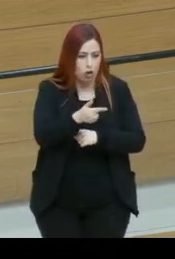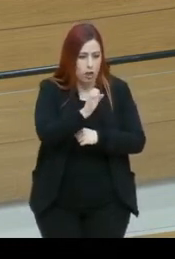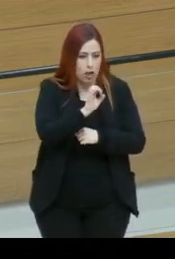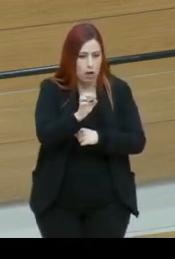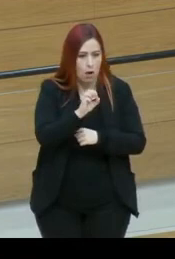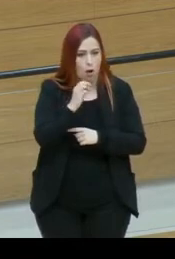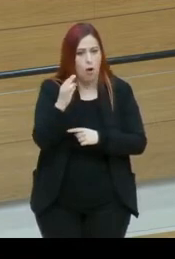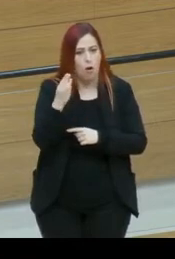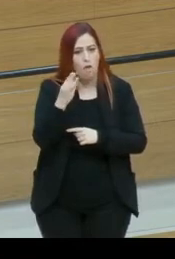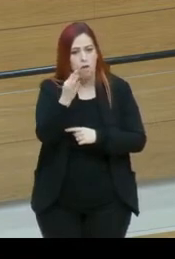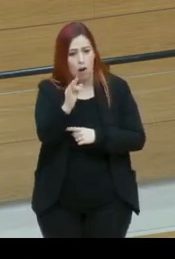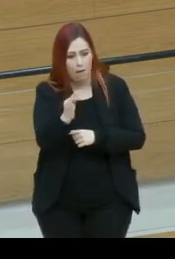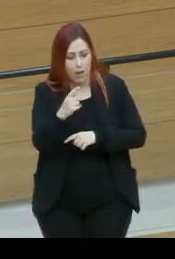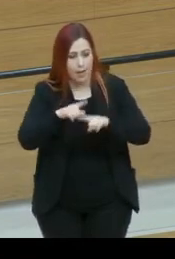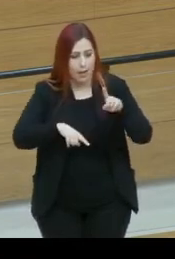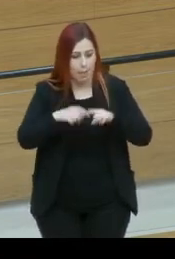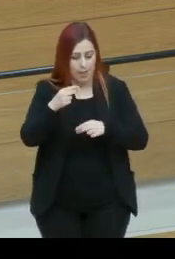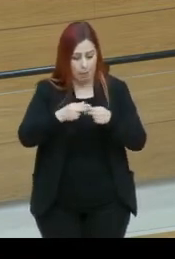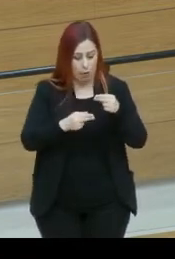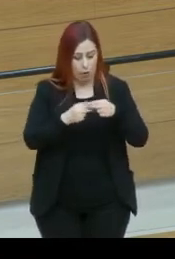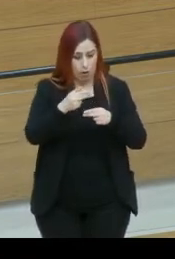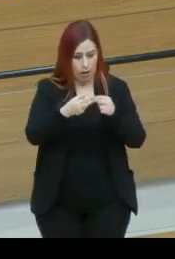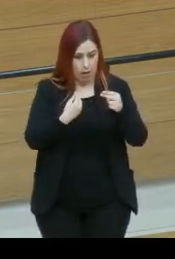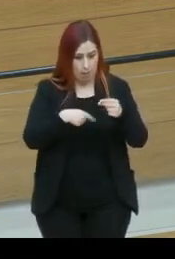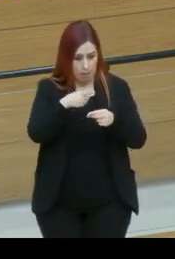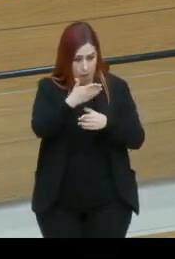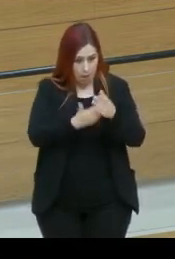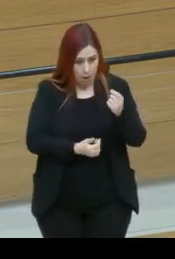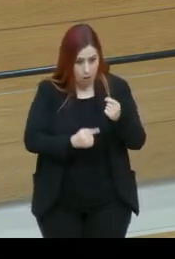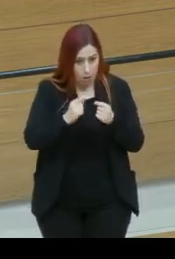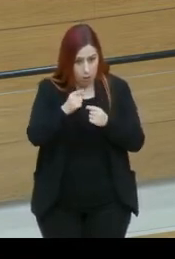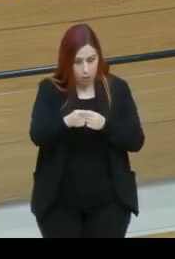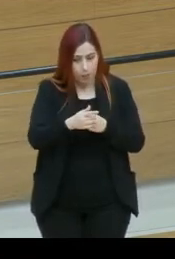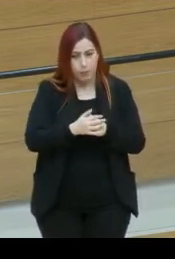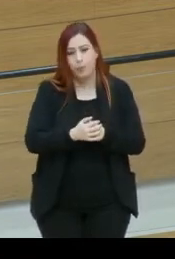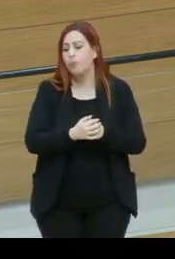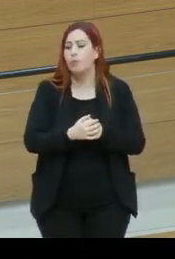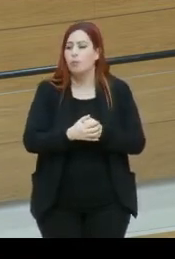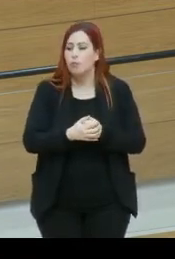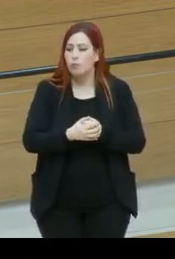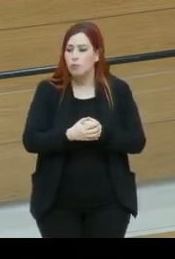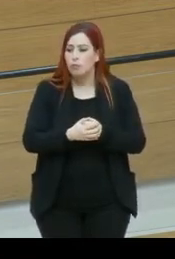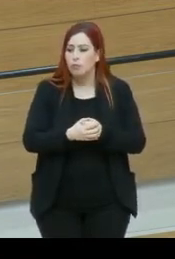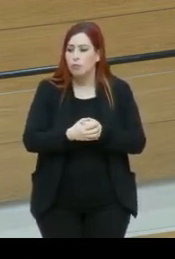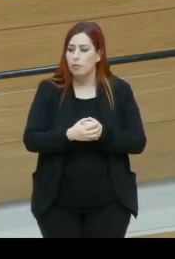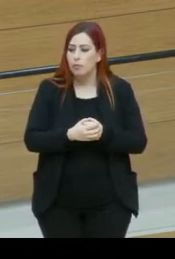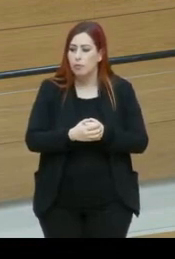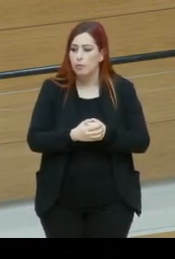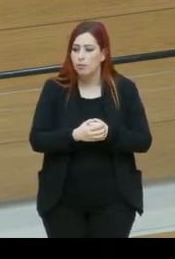Fabry, dependiendo de la proteína que esté fallando en el cuerpo, en el organismo.